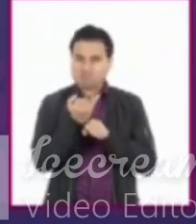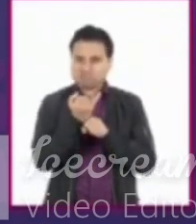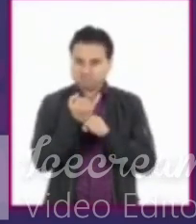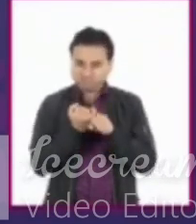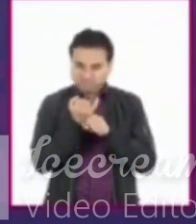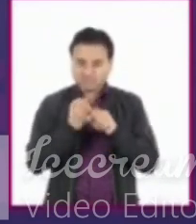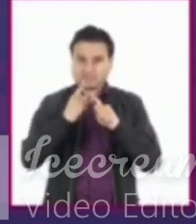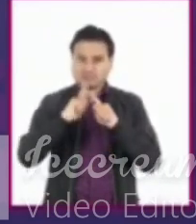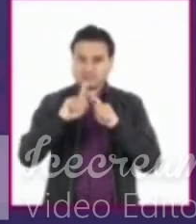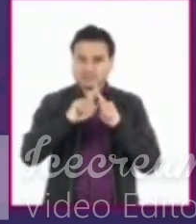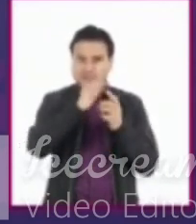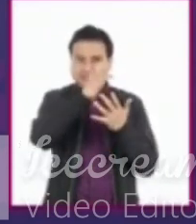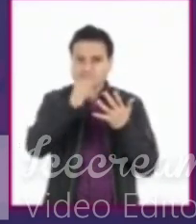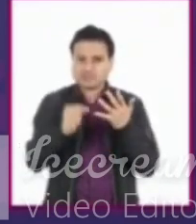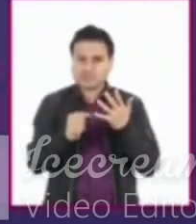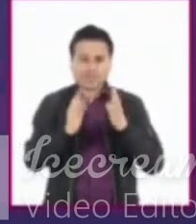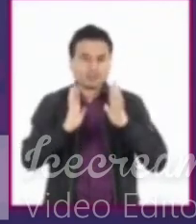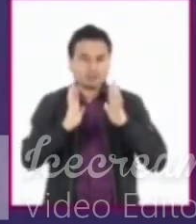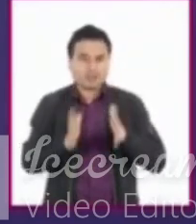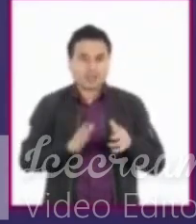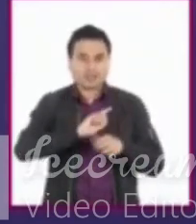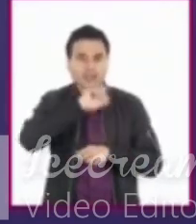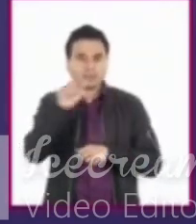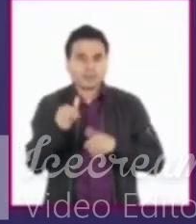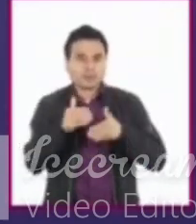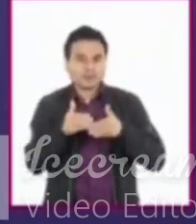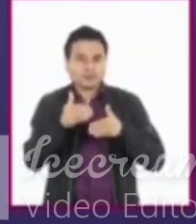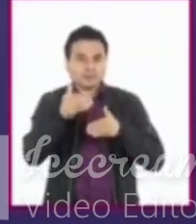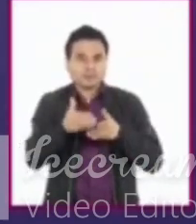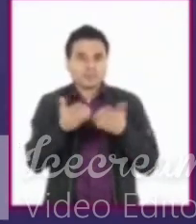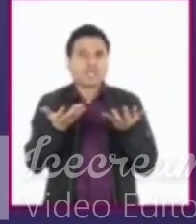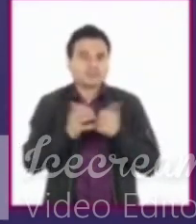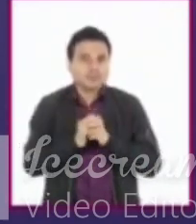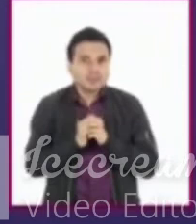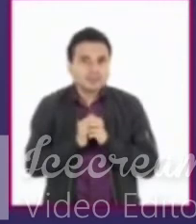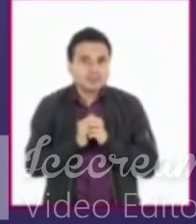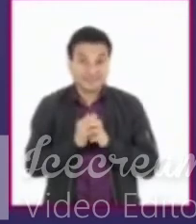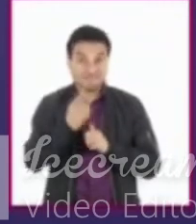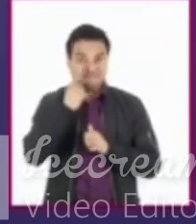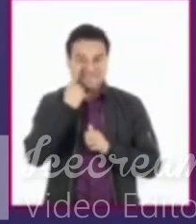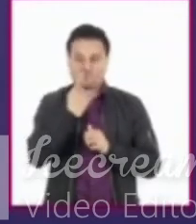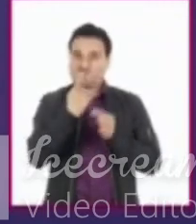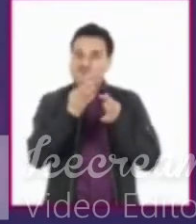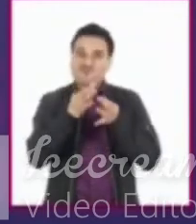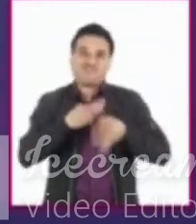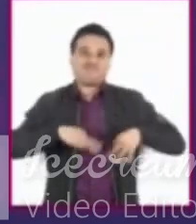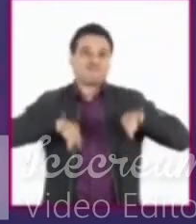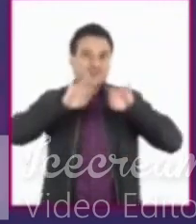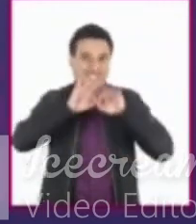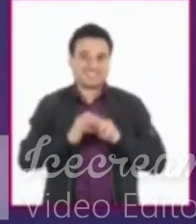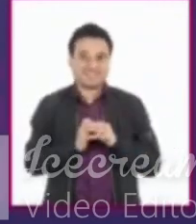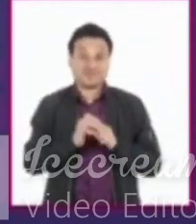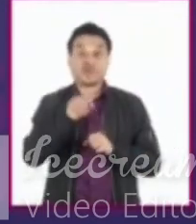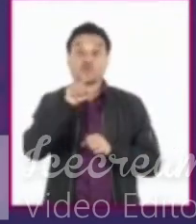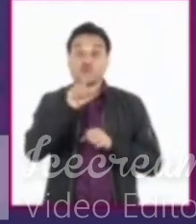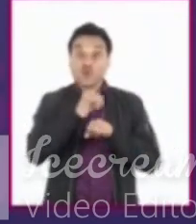información? Aquí viene un paso muy importante, ya que debes